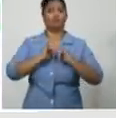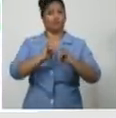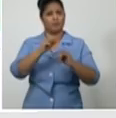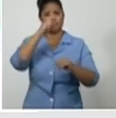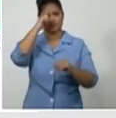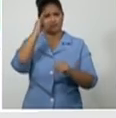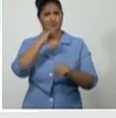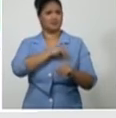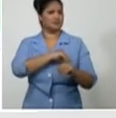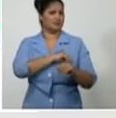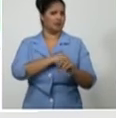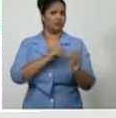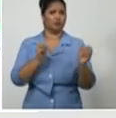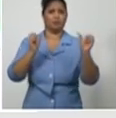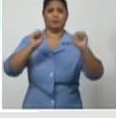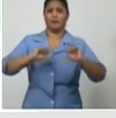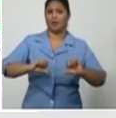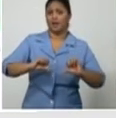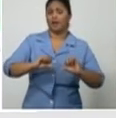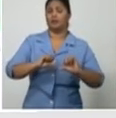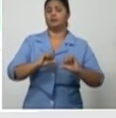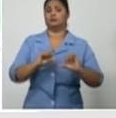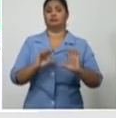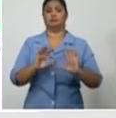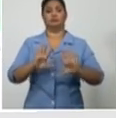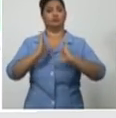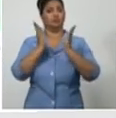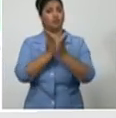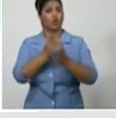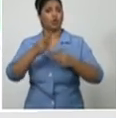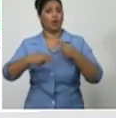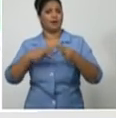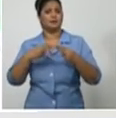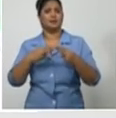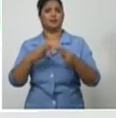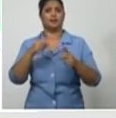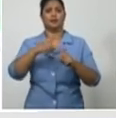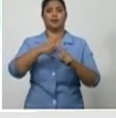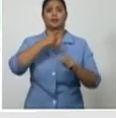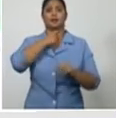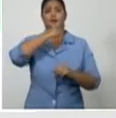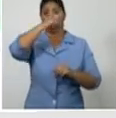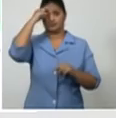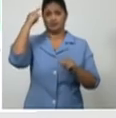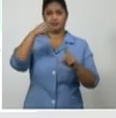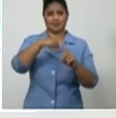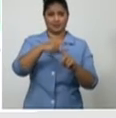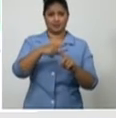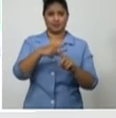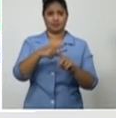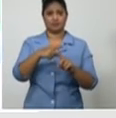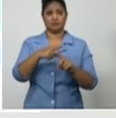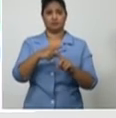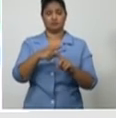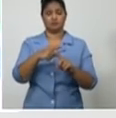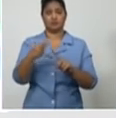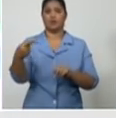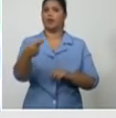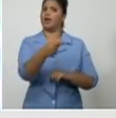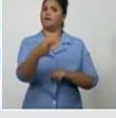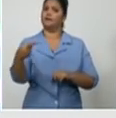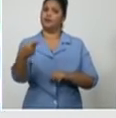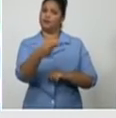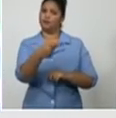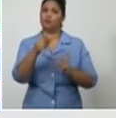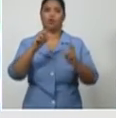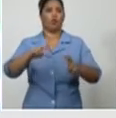se hizo la valoración, se hizo el test de antígeno, inicialmente fue negativo, después se vuelve a